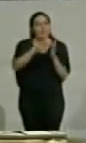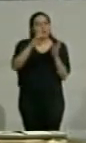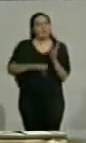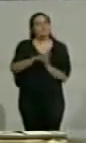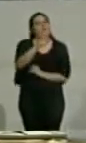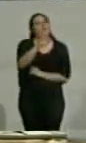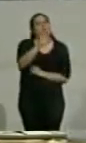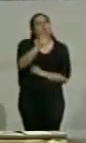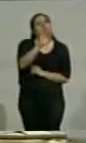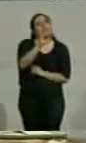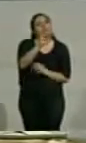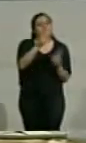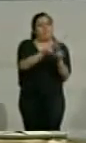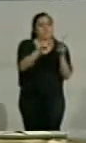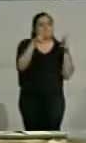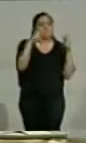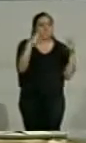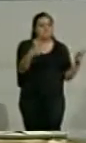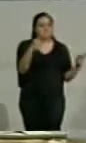Reforma,